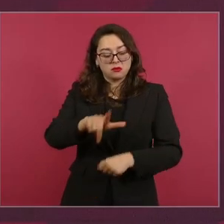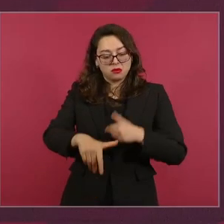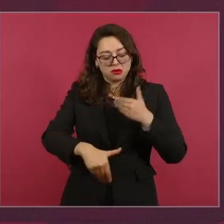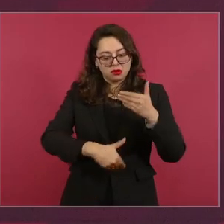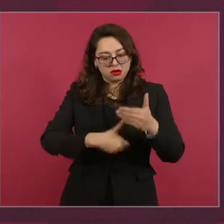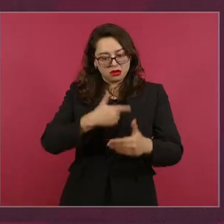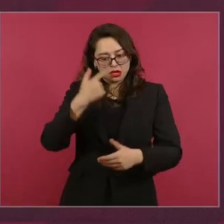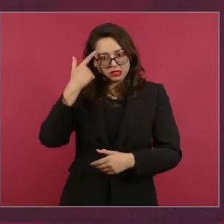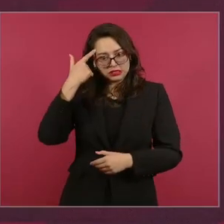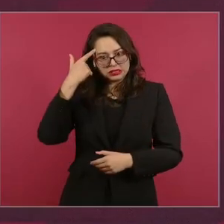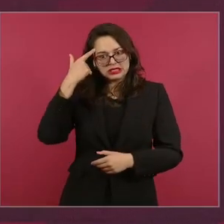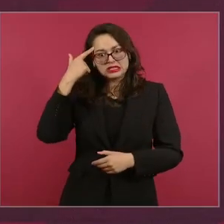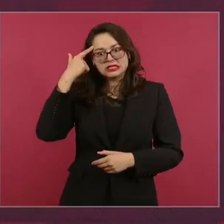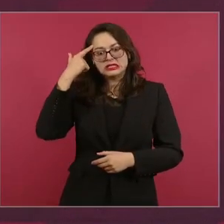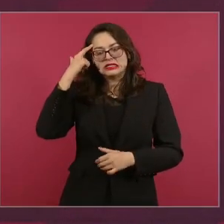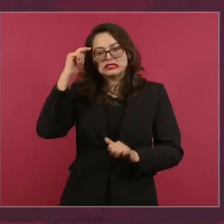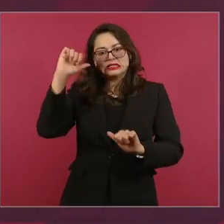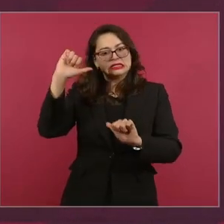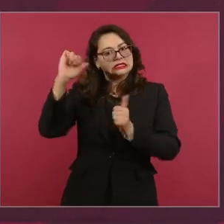Y hay un caso